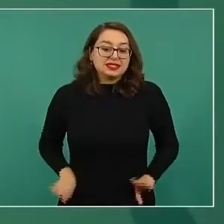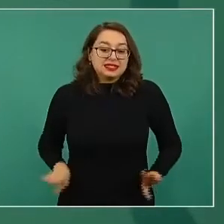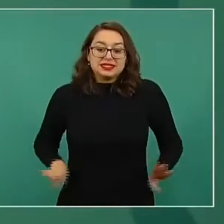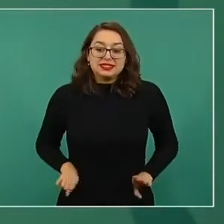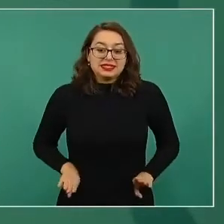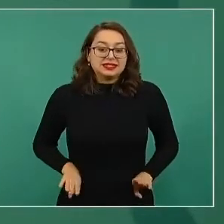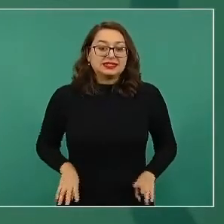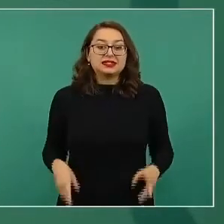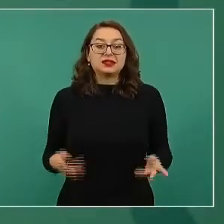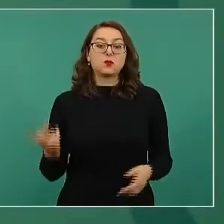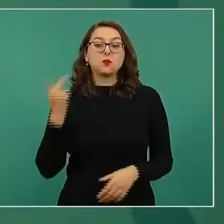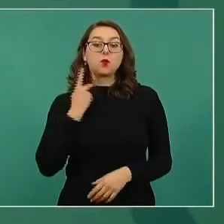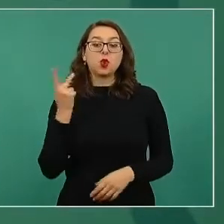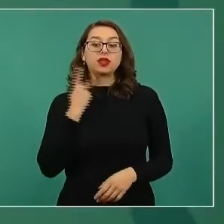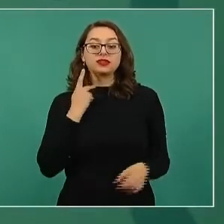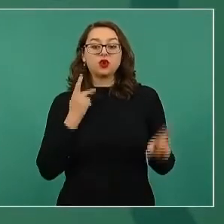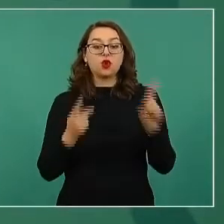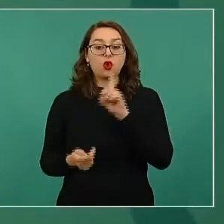de derecha,